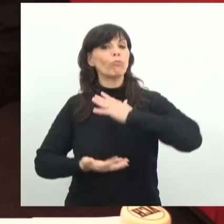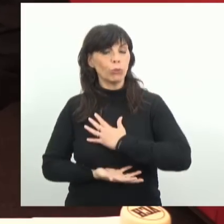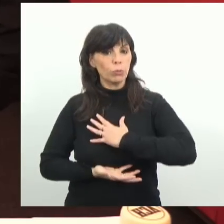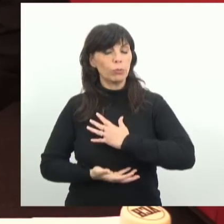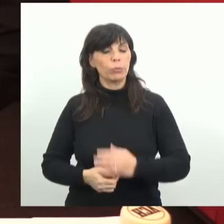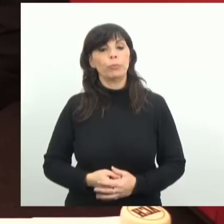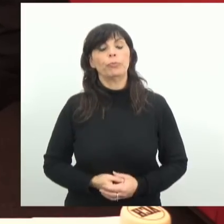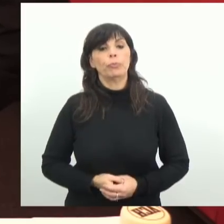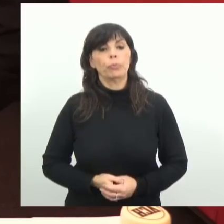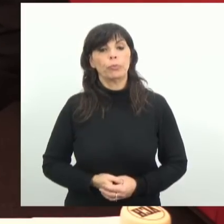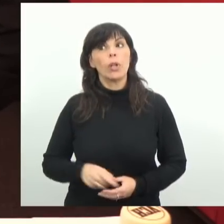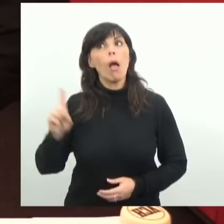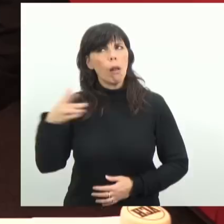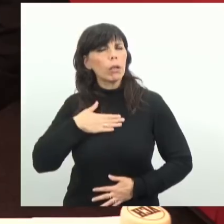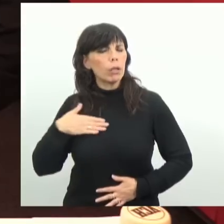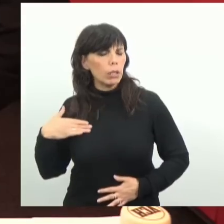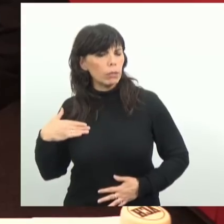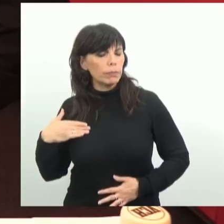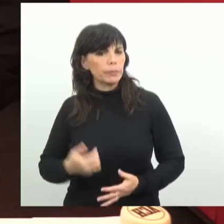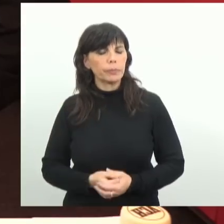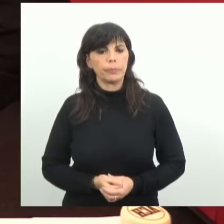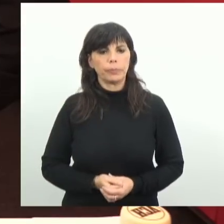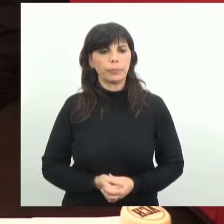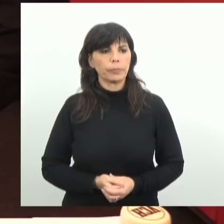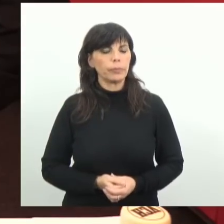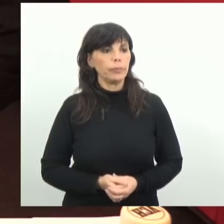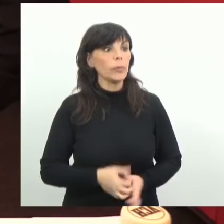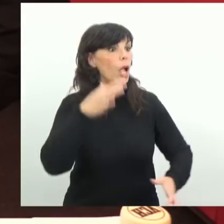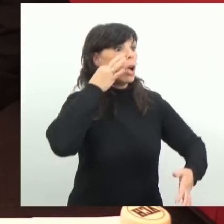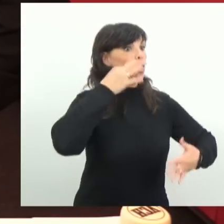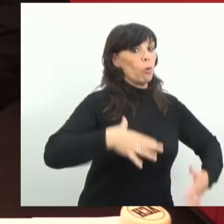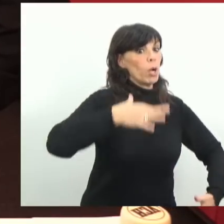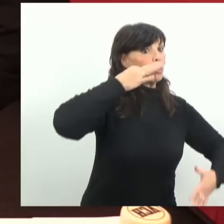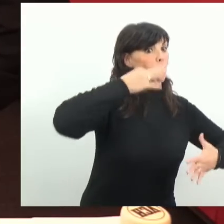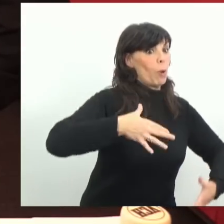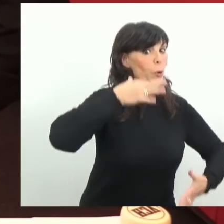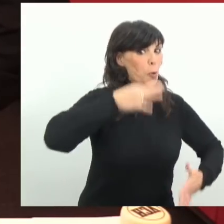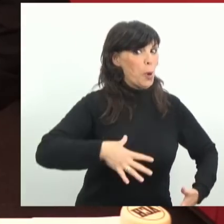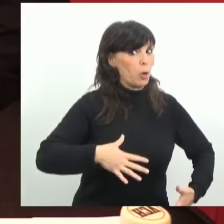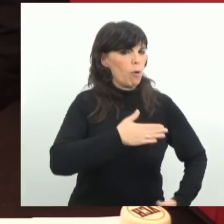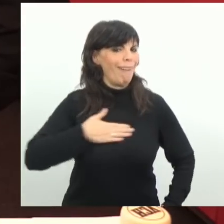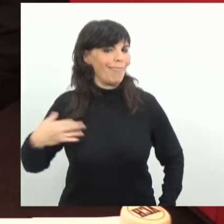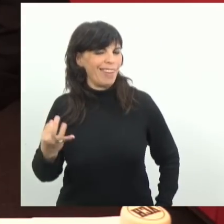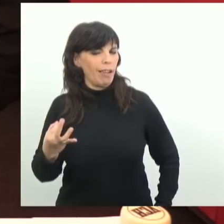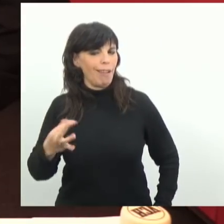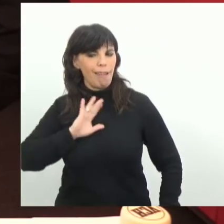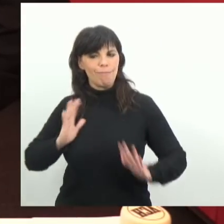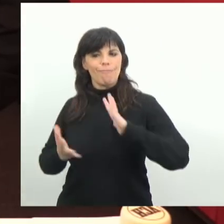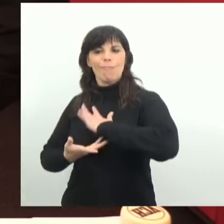Hay muchos hombres que de alguna forma pretenden ser Dios, pero el verdadero